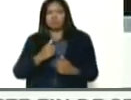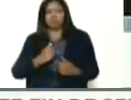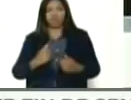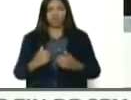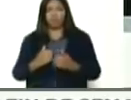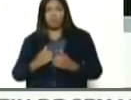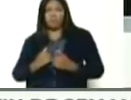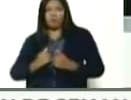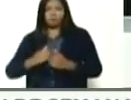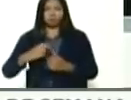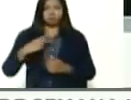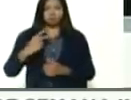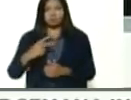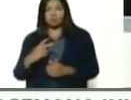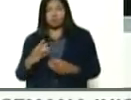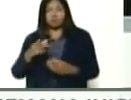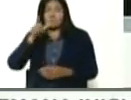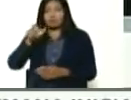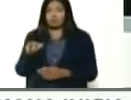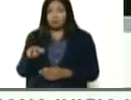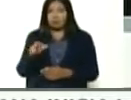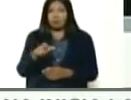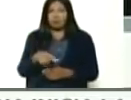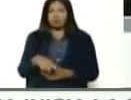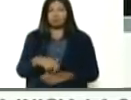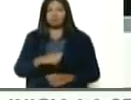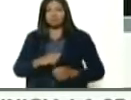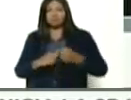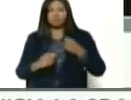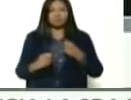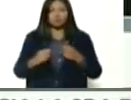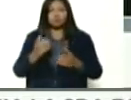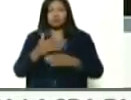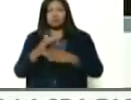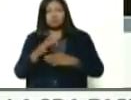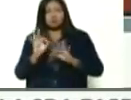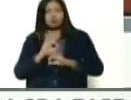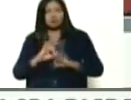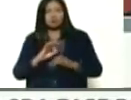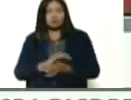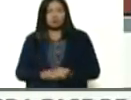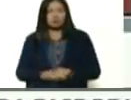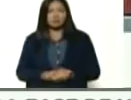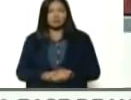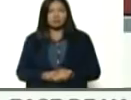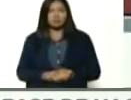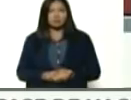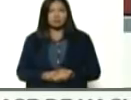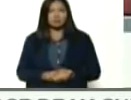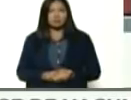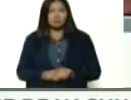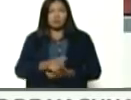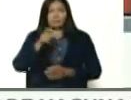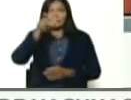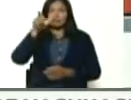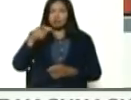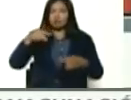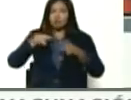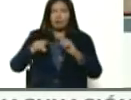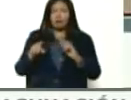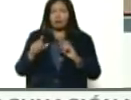arrogante su personalidad retador y la personalidad de un capo arrogante